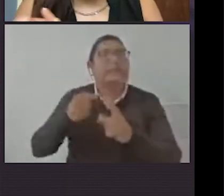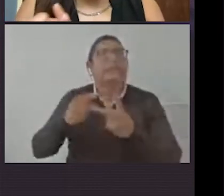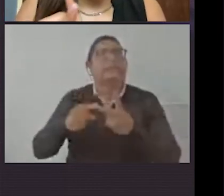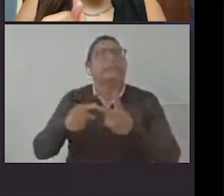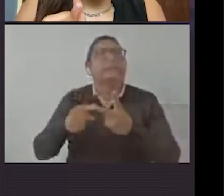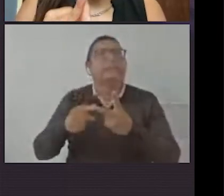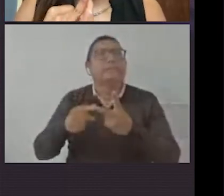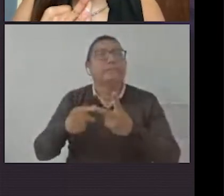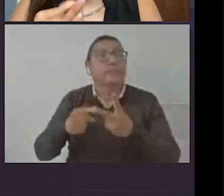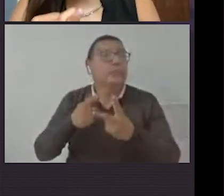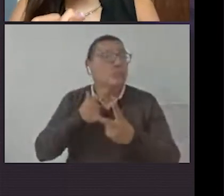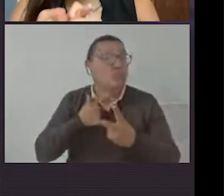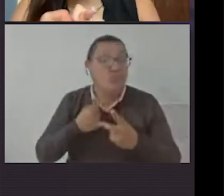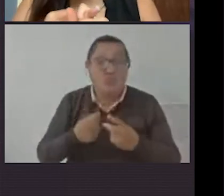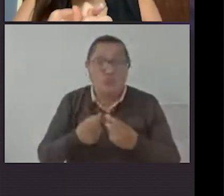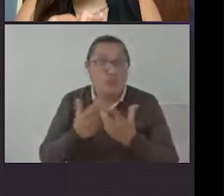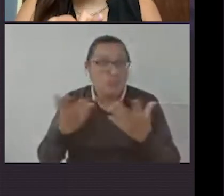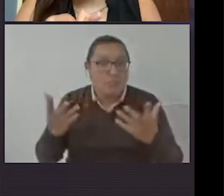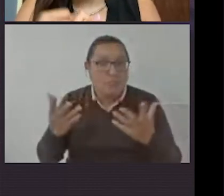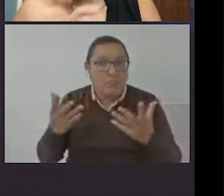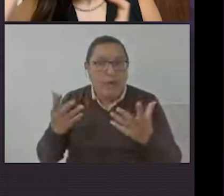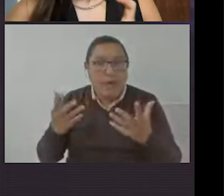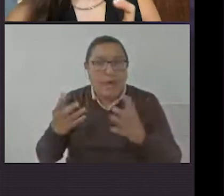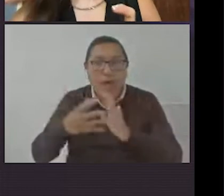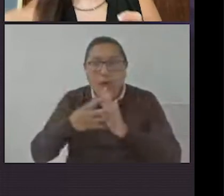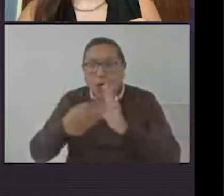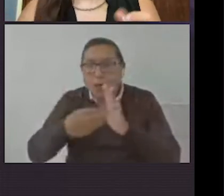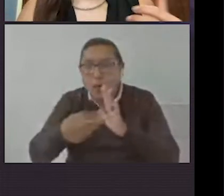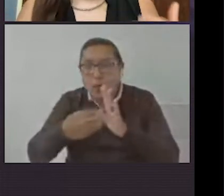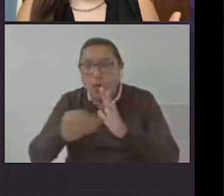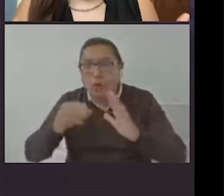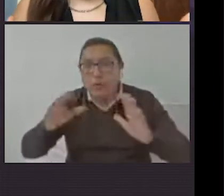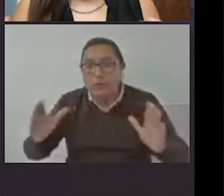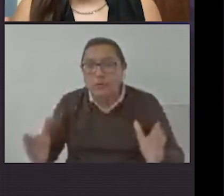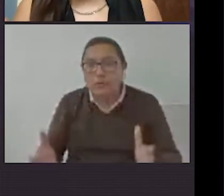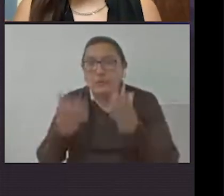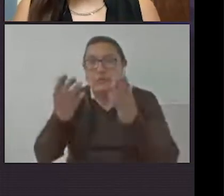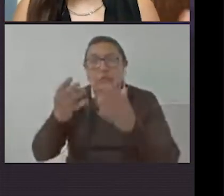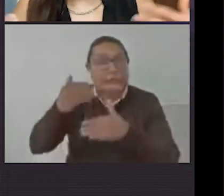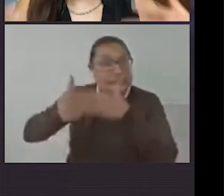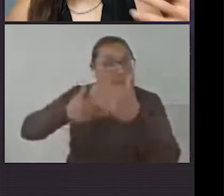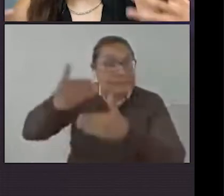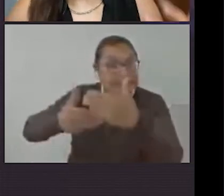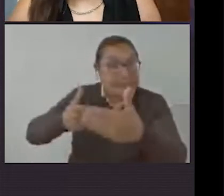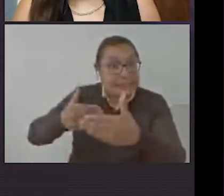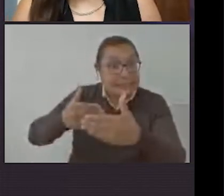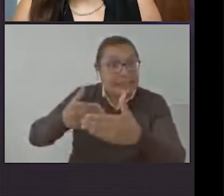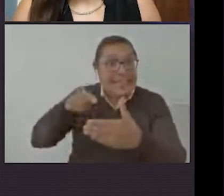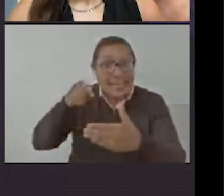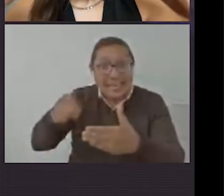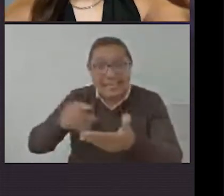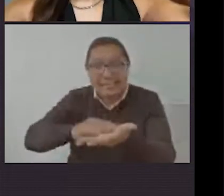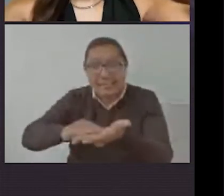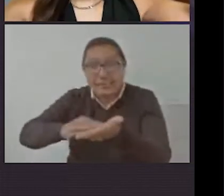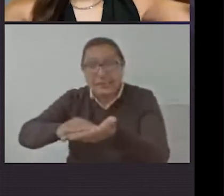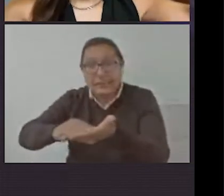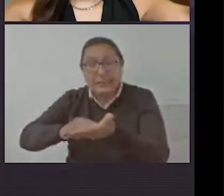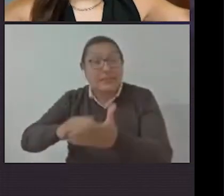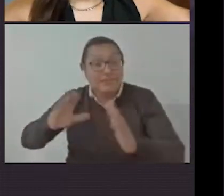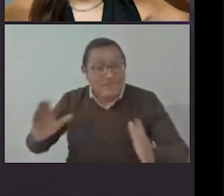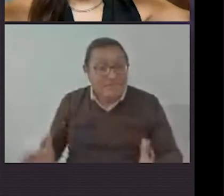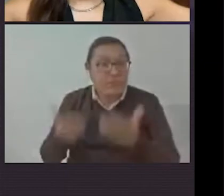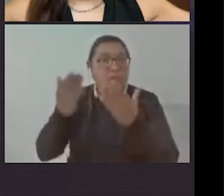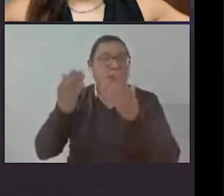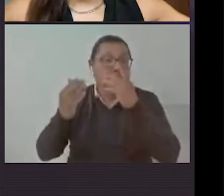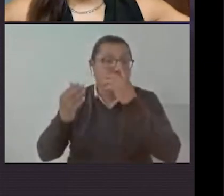le gusta reproducir lo que imagina. Entonces, cuando nosotros nos imaginamos resolviendo algo, lo que estamos haciendo